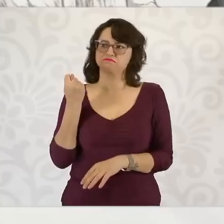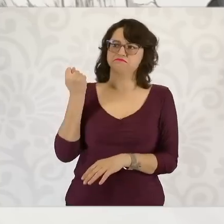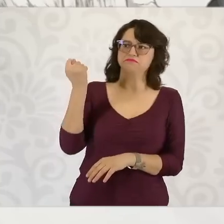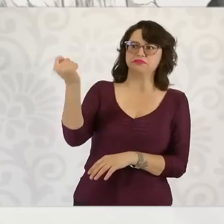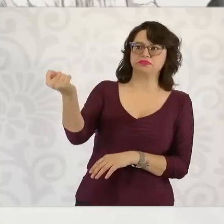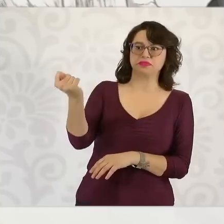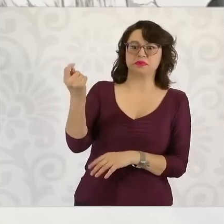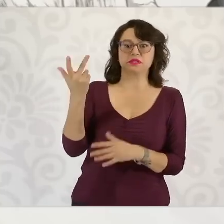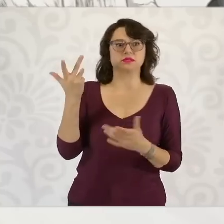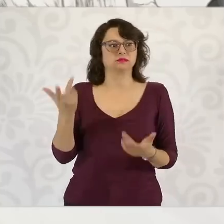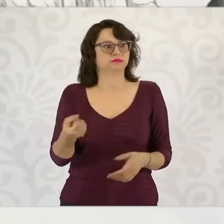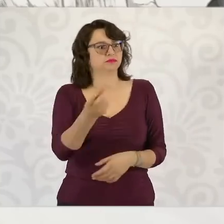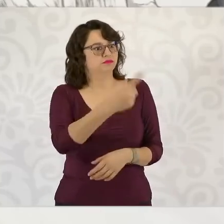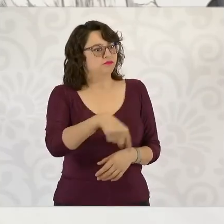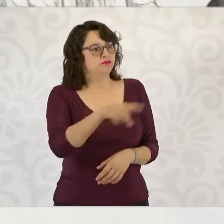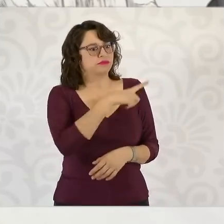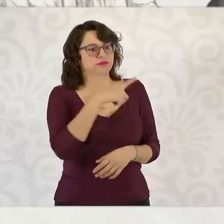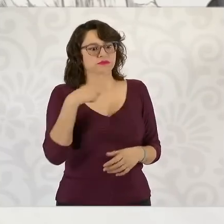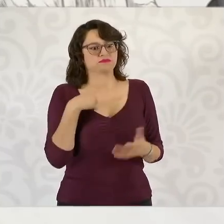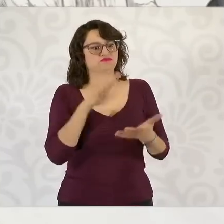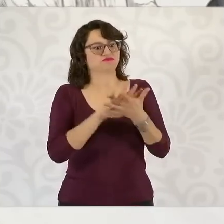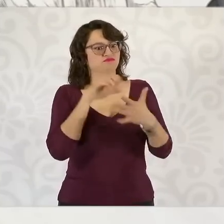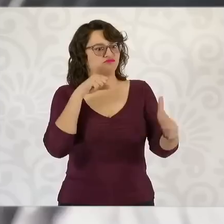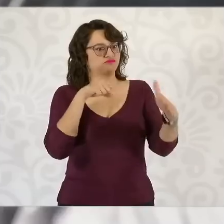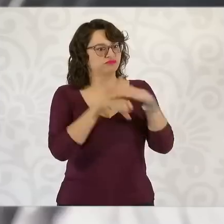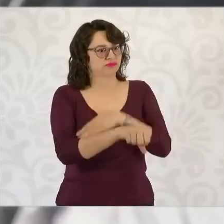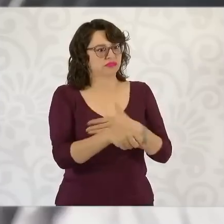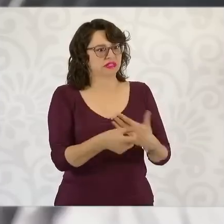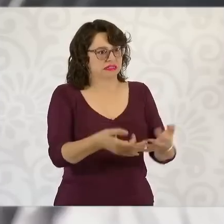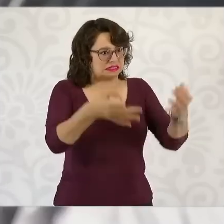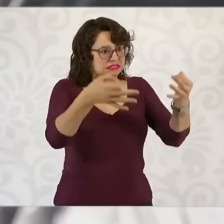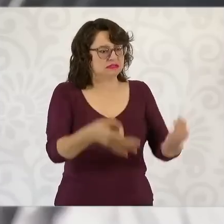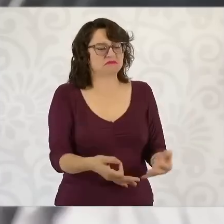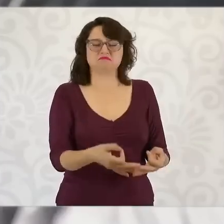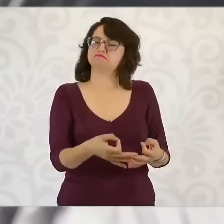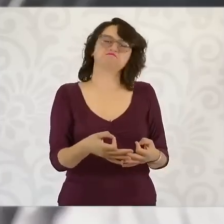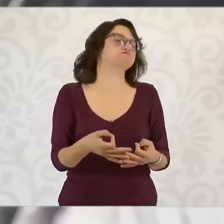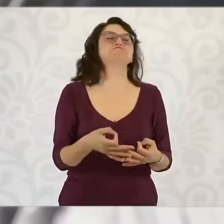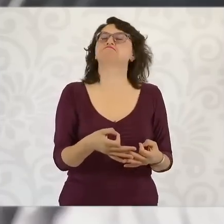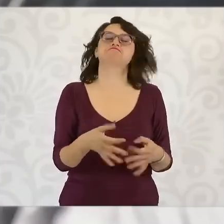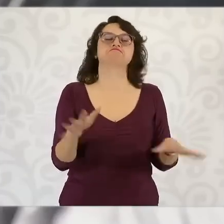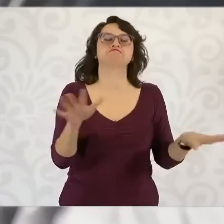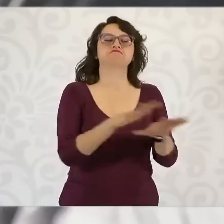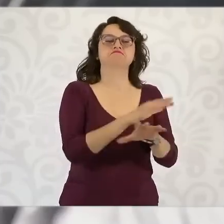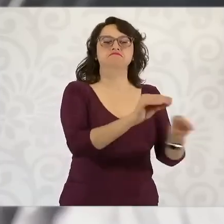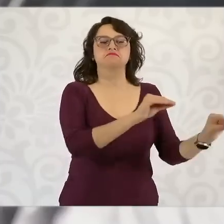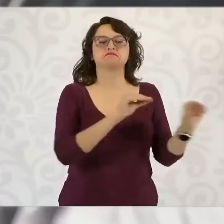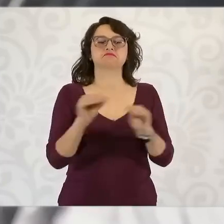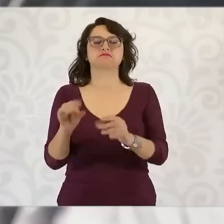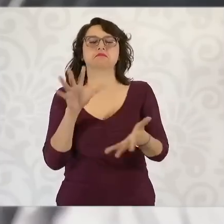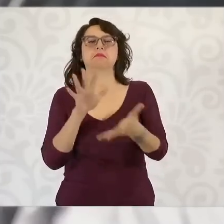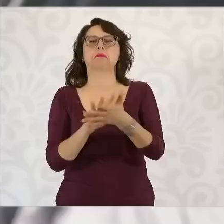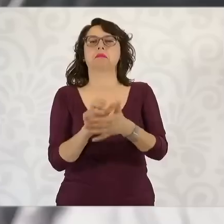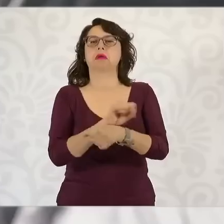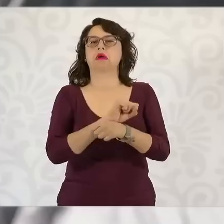sujetos requerían medidas de seguridad específicas que no fueron tomadas en cuenta para sus traslados a penales de mínima